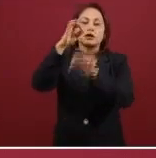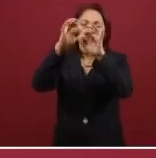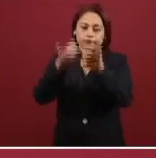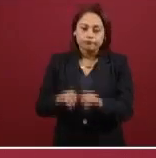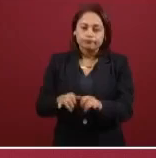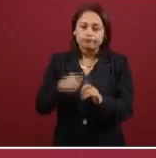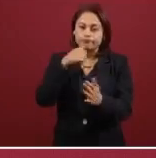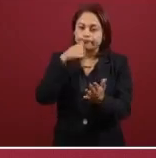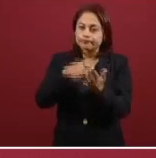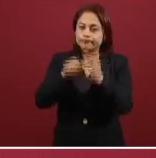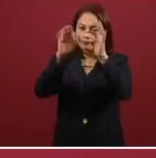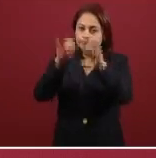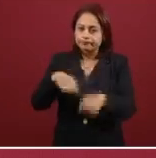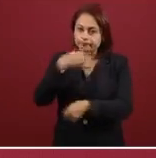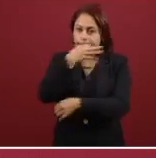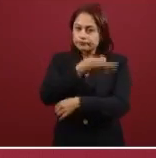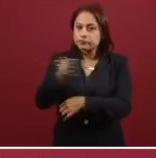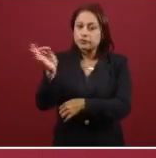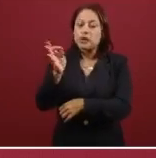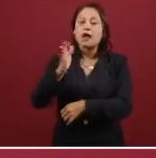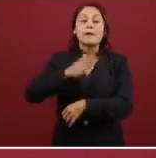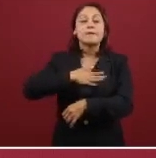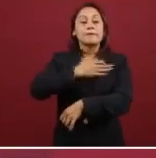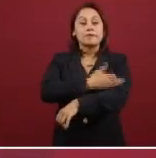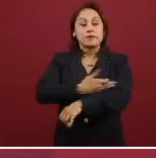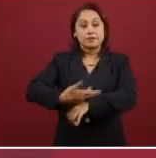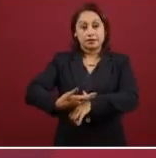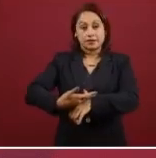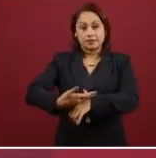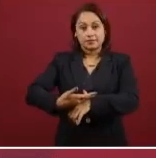acerca de mi familia.